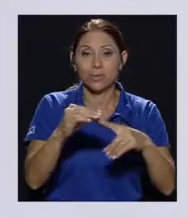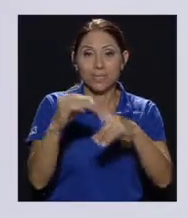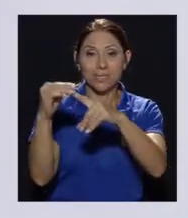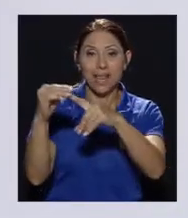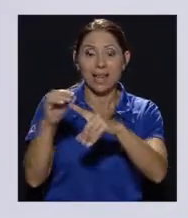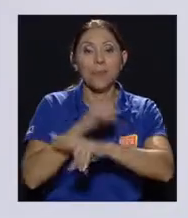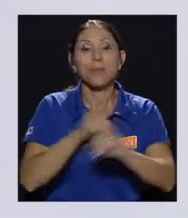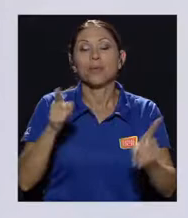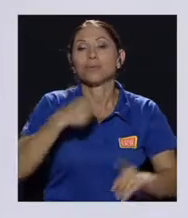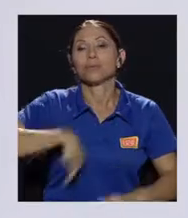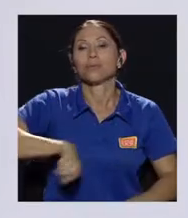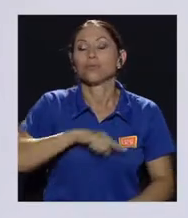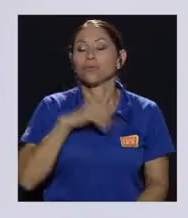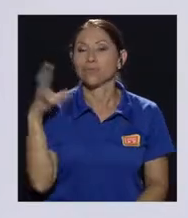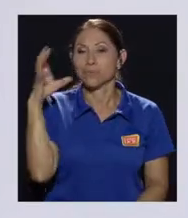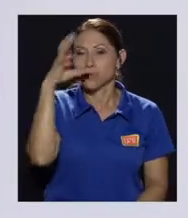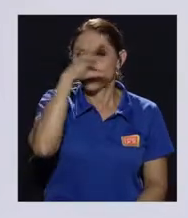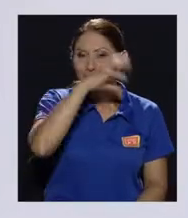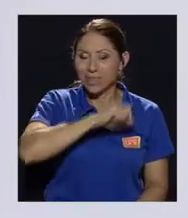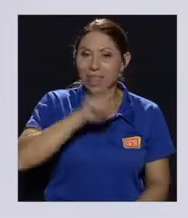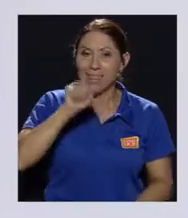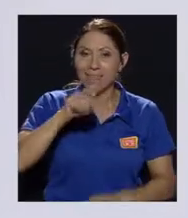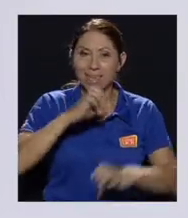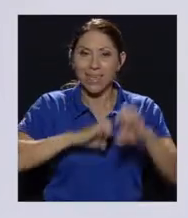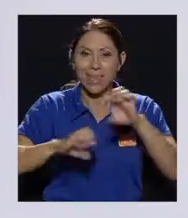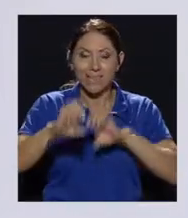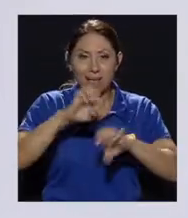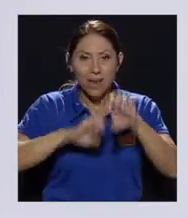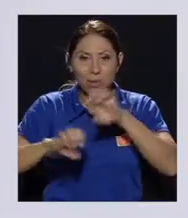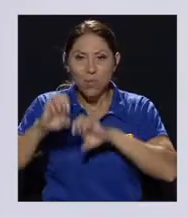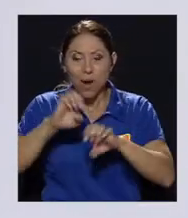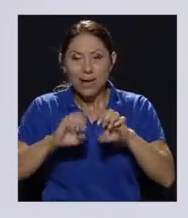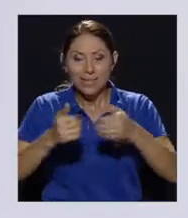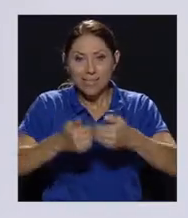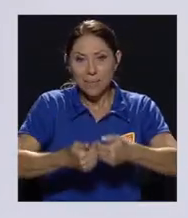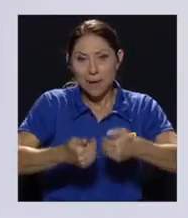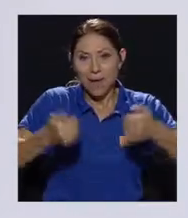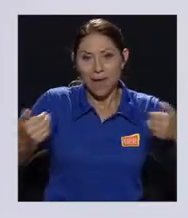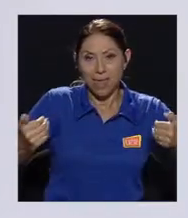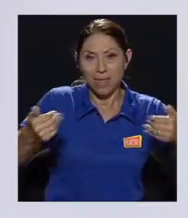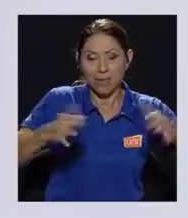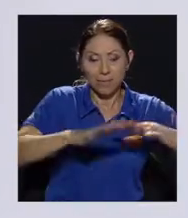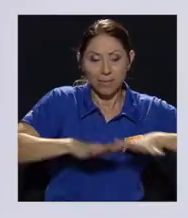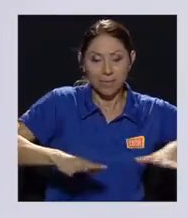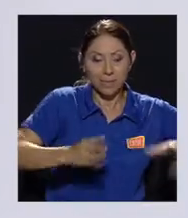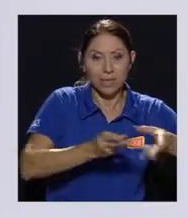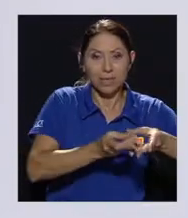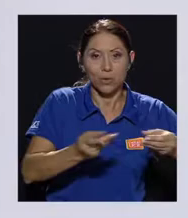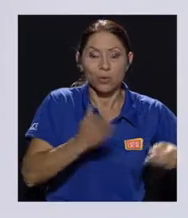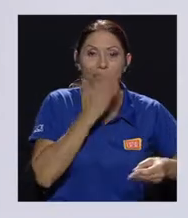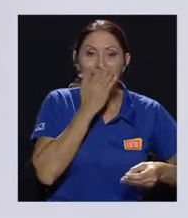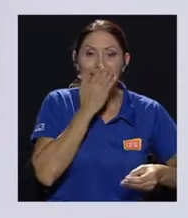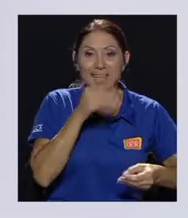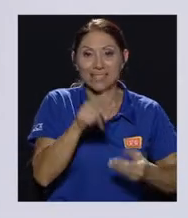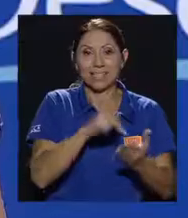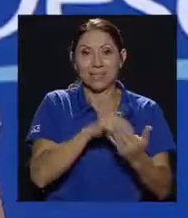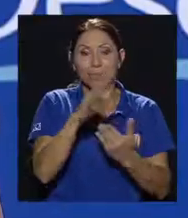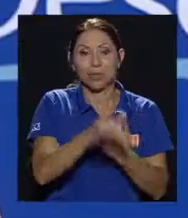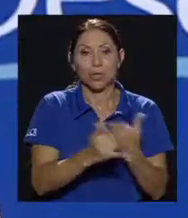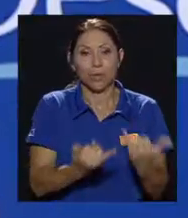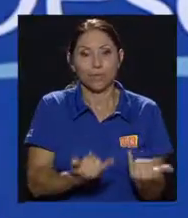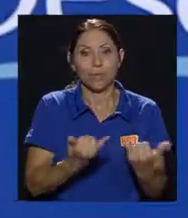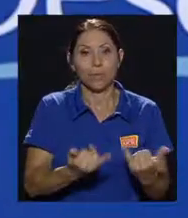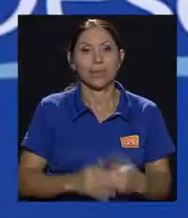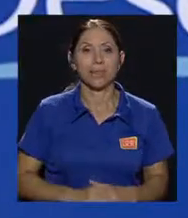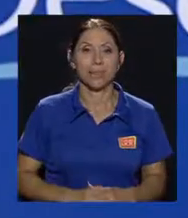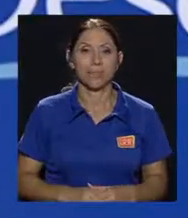de evaluar de forma separada los territorios indígenas. Ese es el proyecto que tenemos actualmente. Además